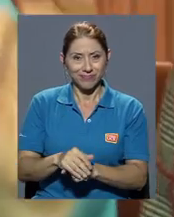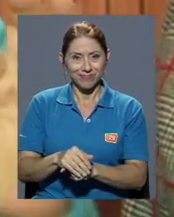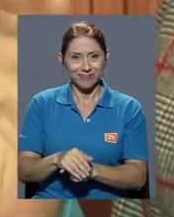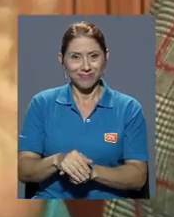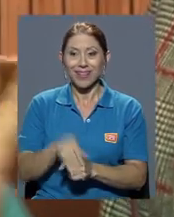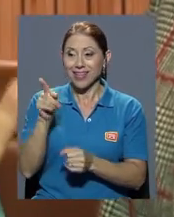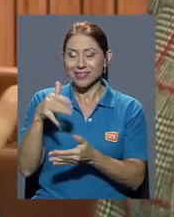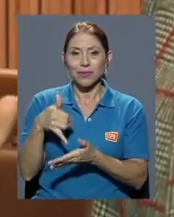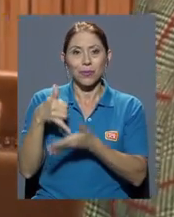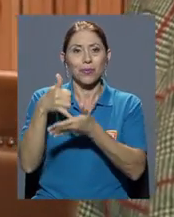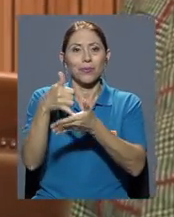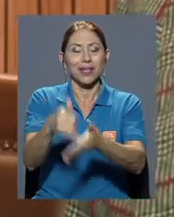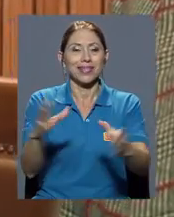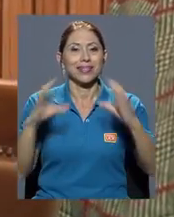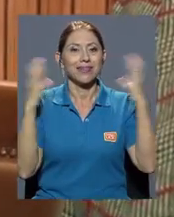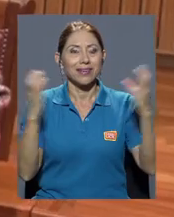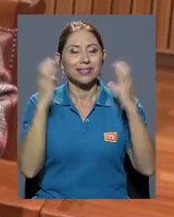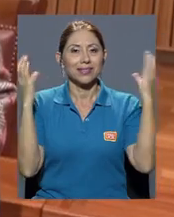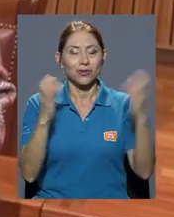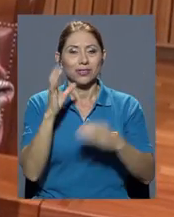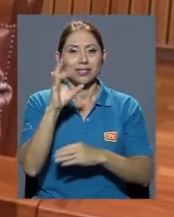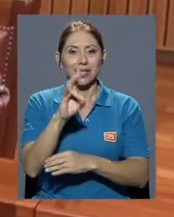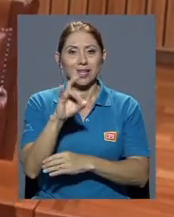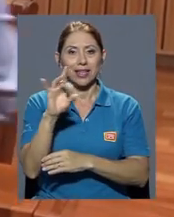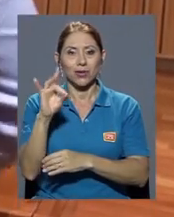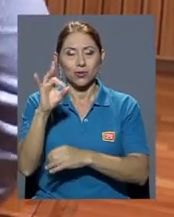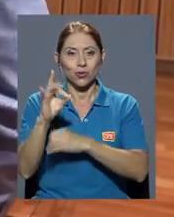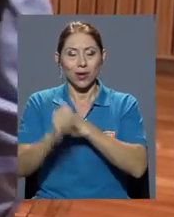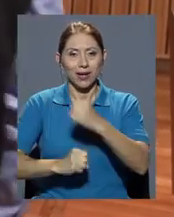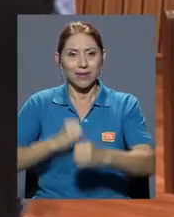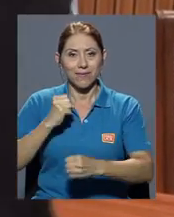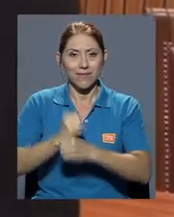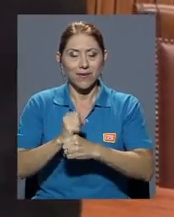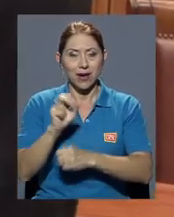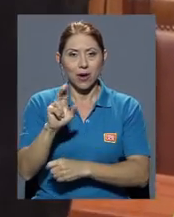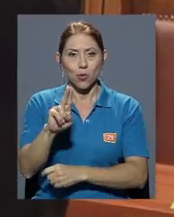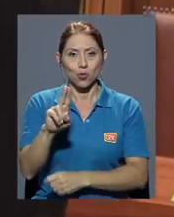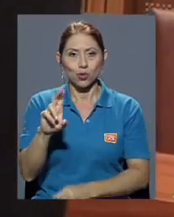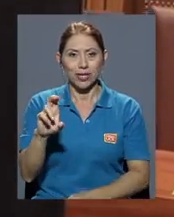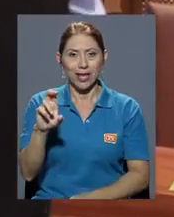fue entregado durante la ceremonia de la celebración del 78 aniversario de la UCR.